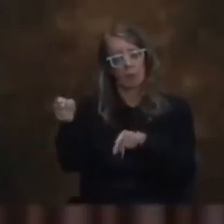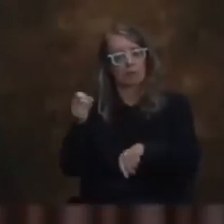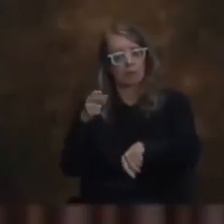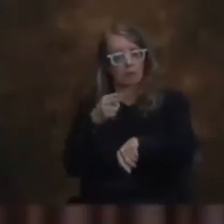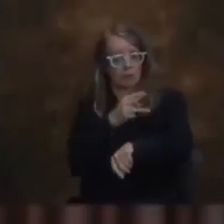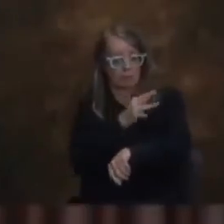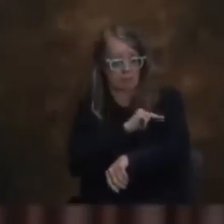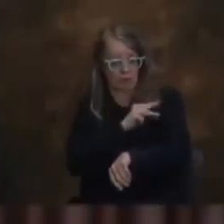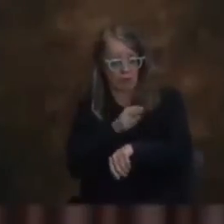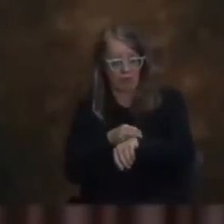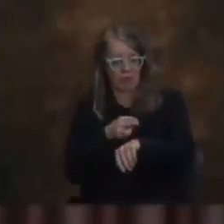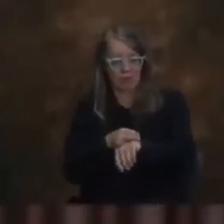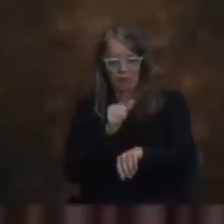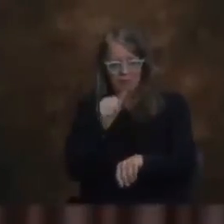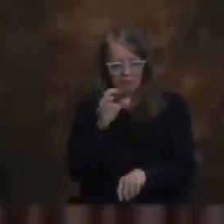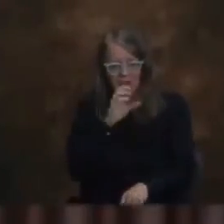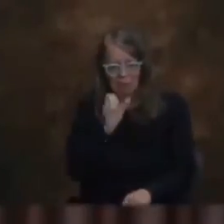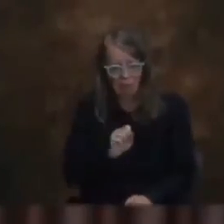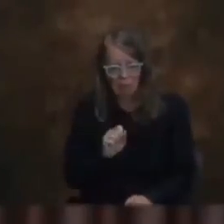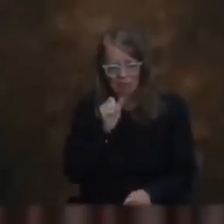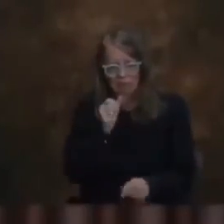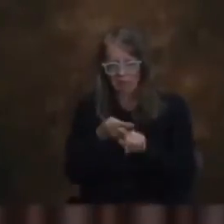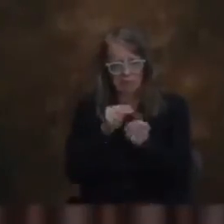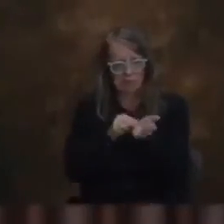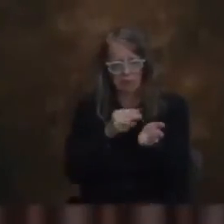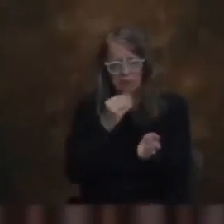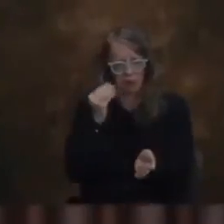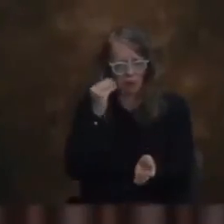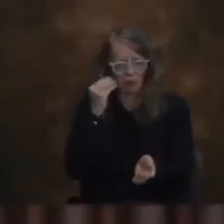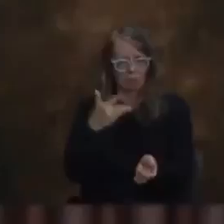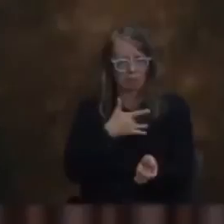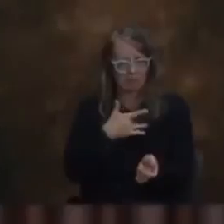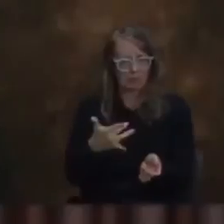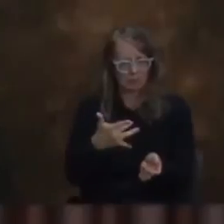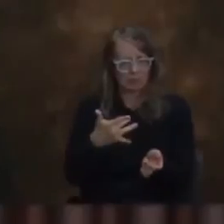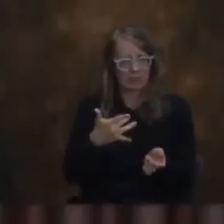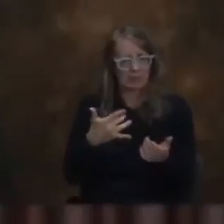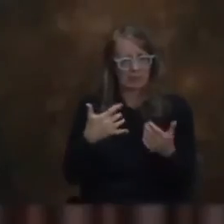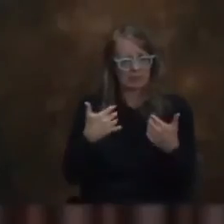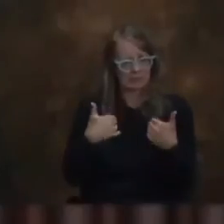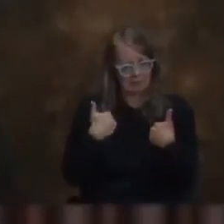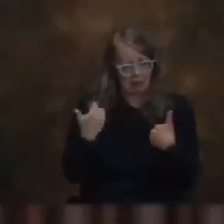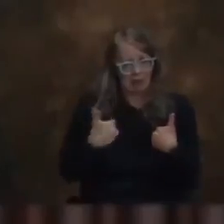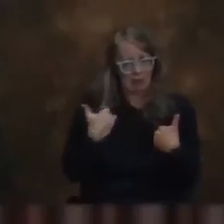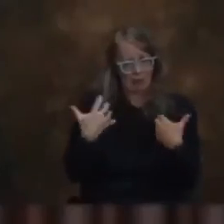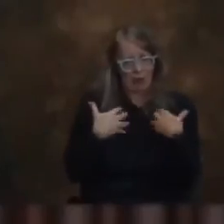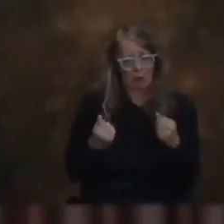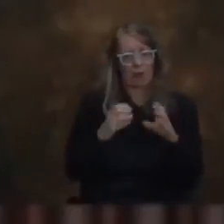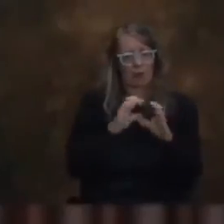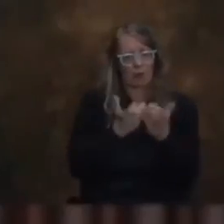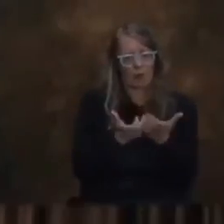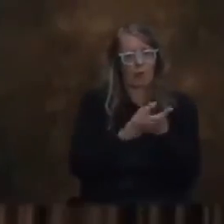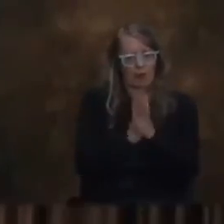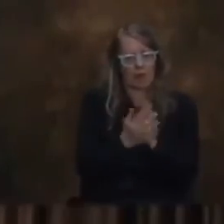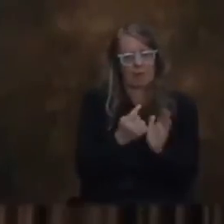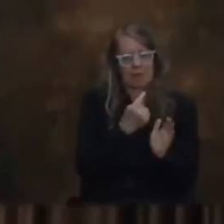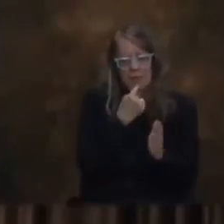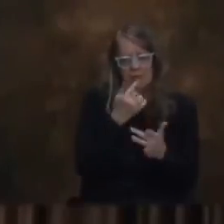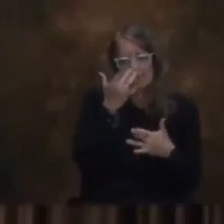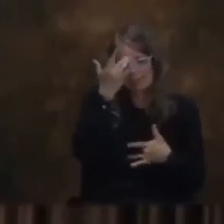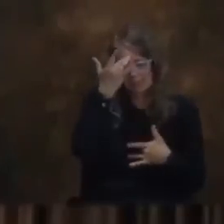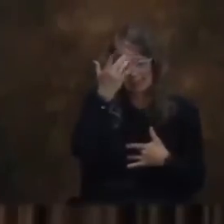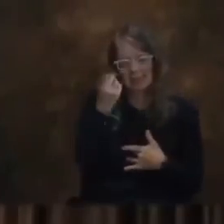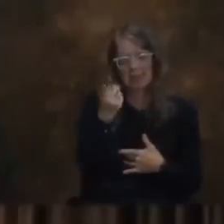personas que generalmente tienen cosas de buena salud y que se han enfermado de manera muy seria es cierto